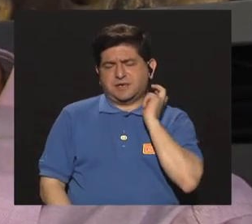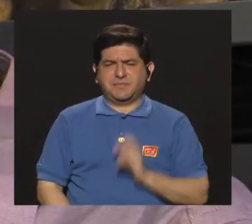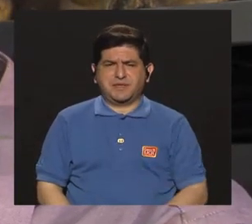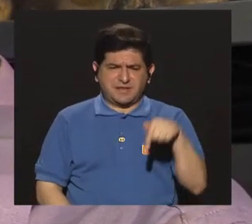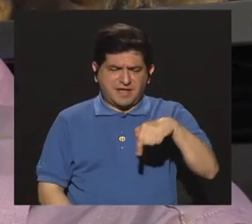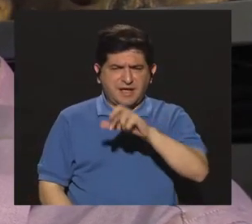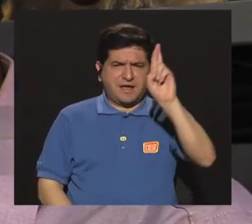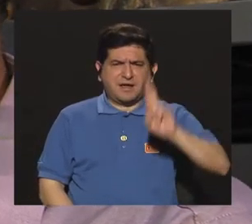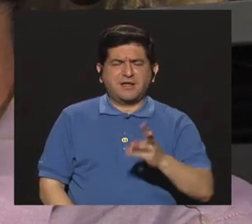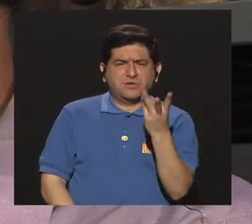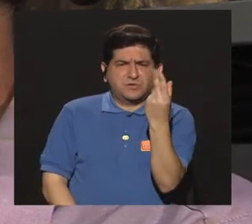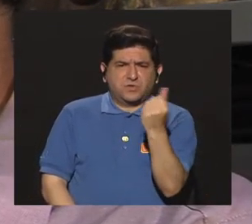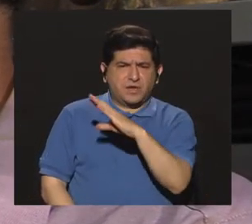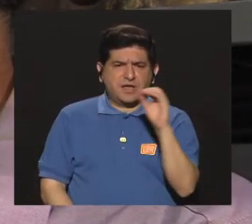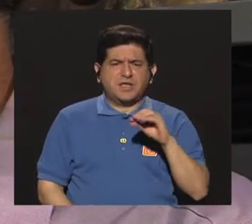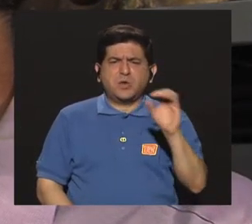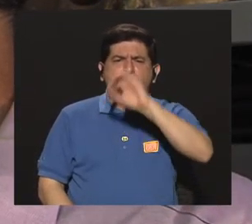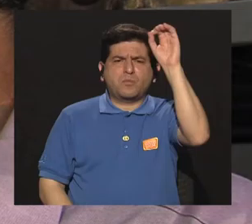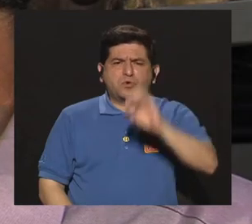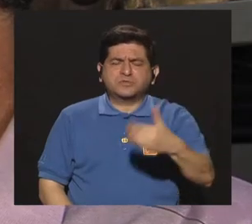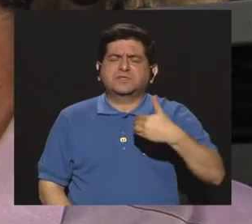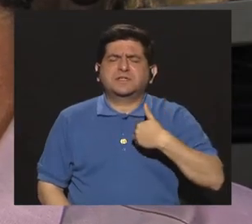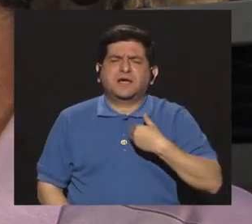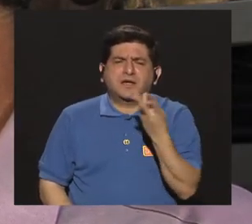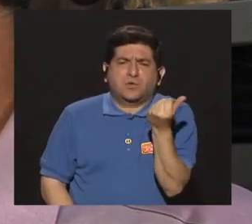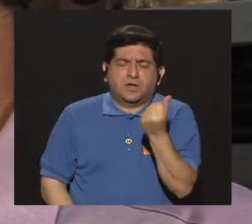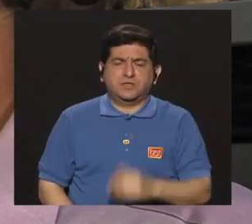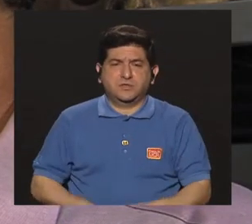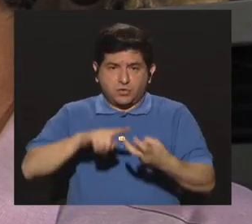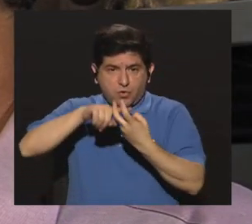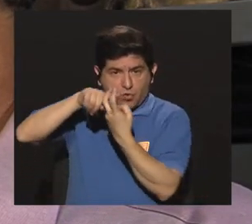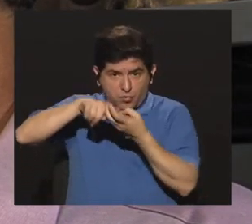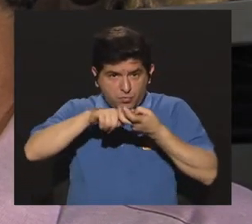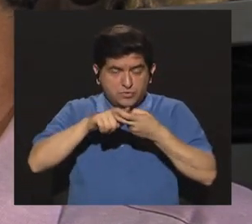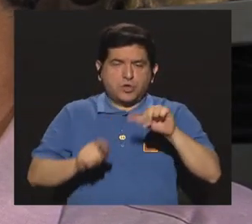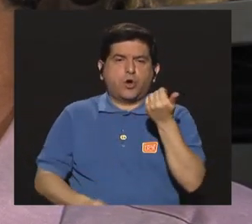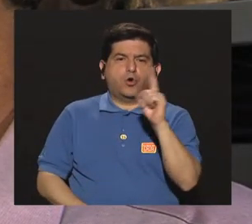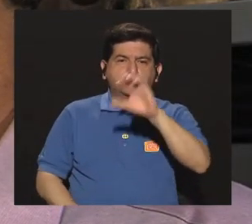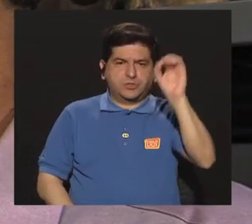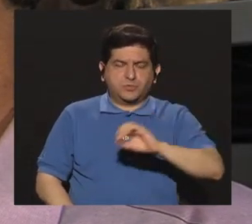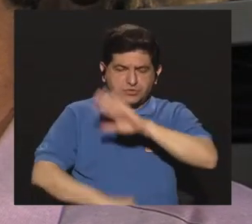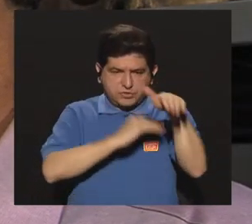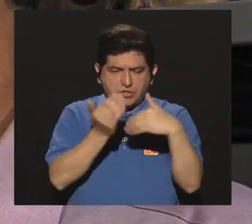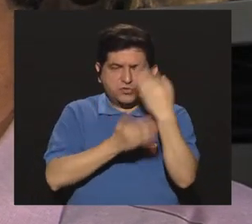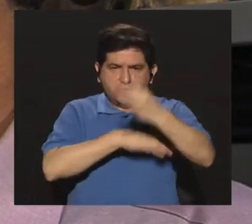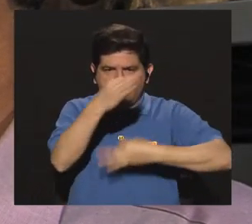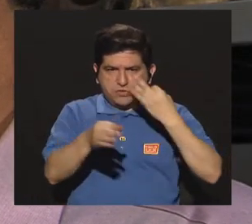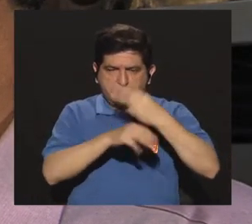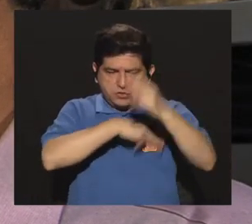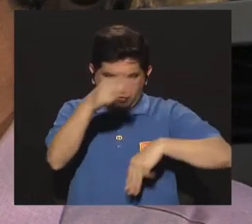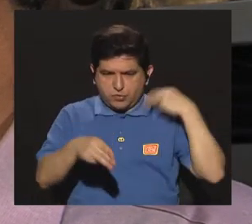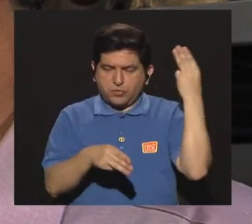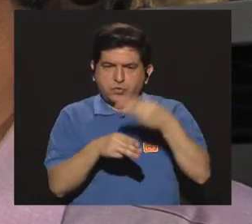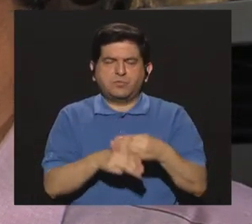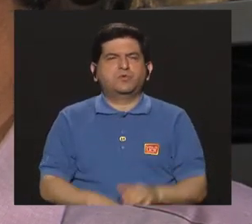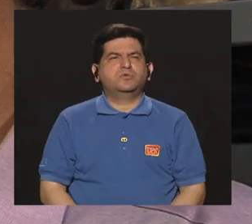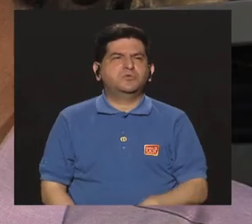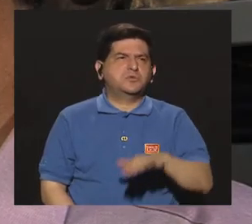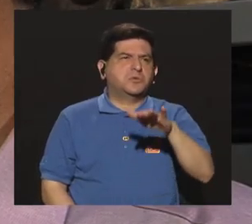y que por sentada aproximado tenemos en esta colección bueno murciélagos costa rica tiene el 11 por ciento de la especie del mundo en sus